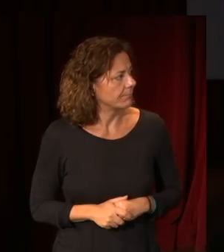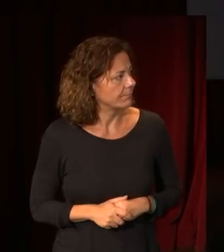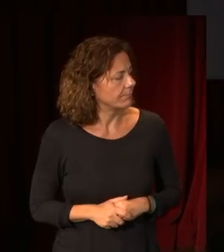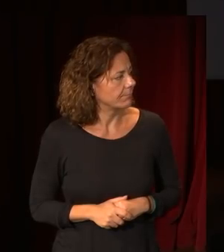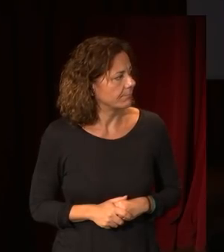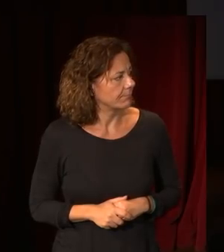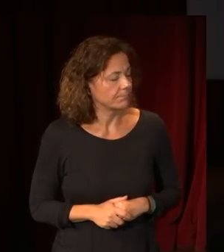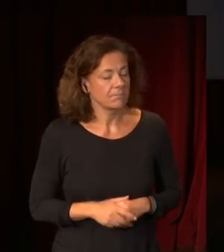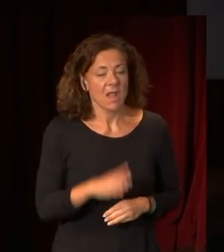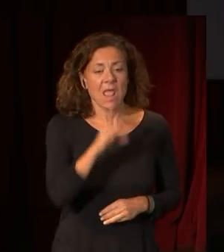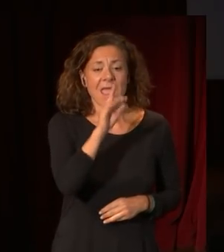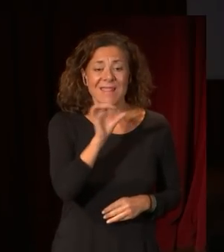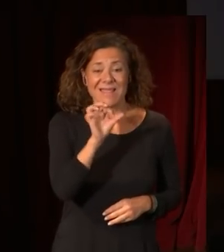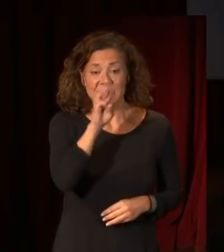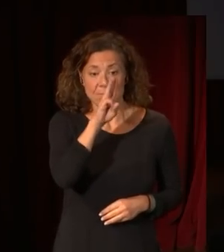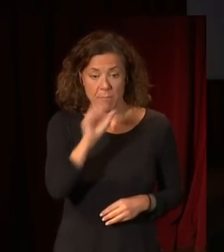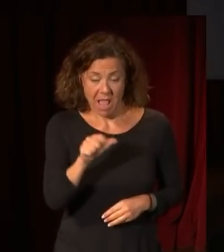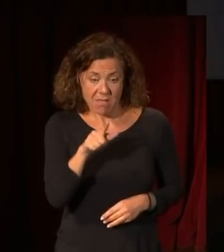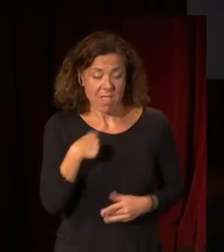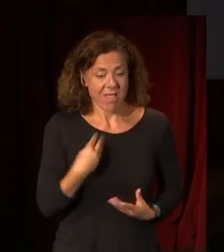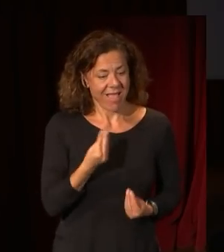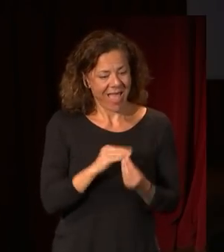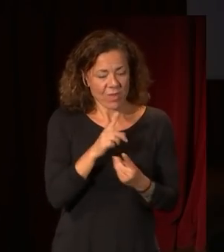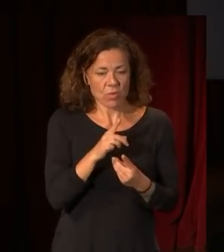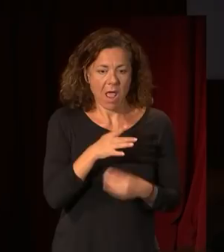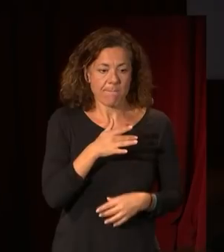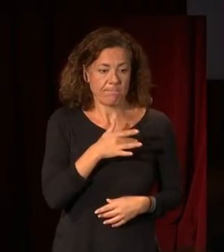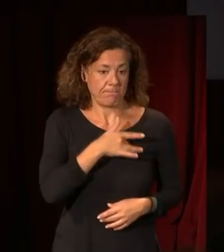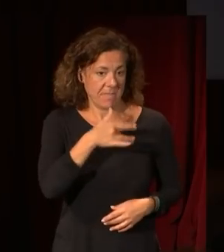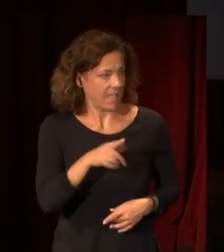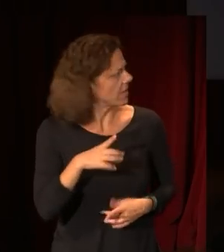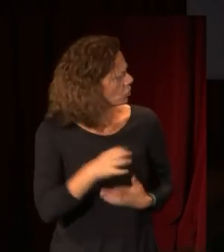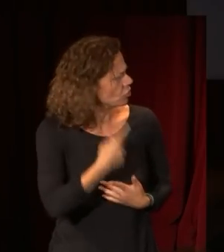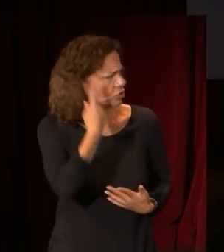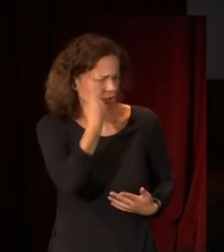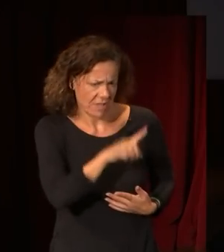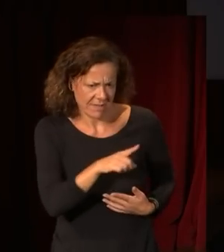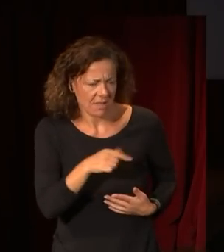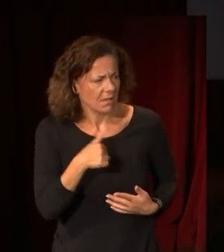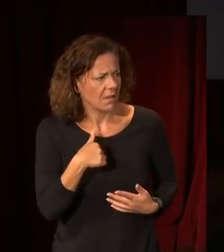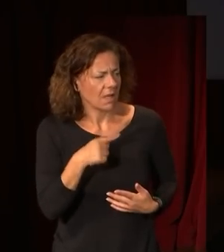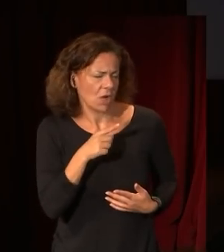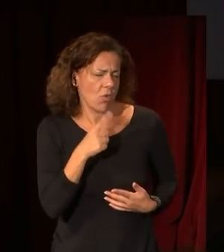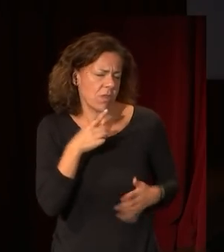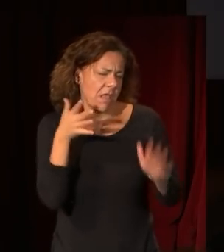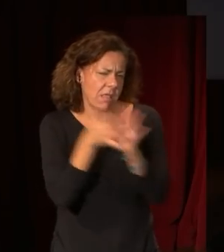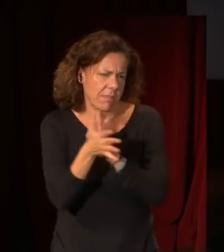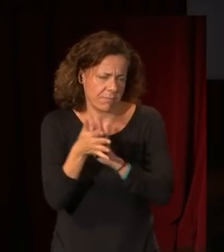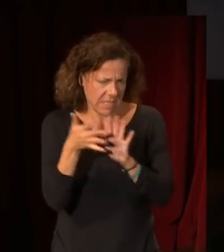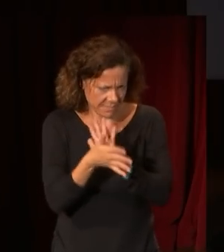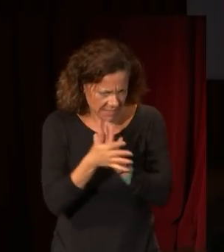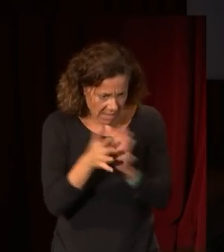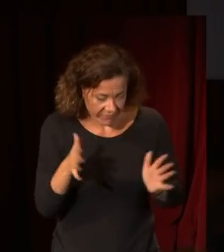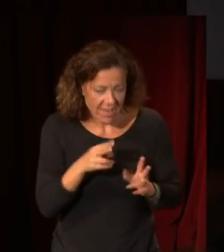para desplazar bermejo construye una piedad un tema que todos ustedes conocen sobre el que no me extender este tema